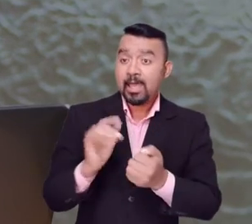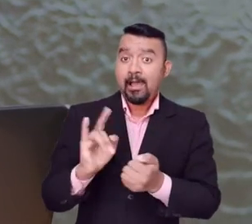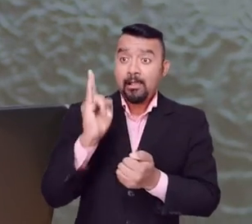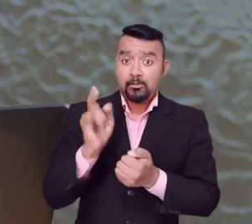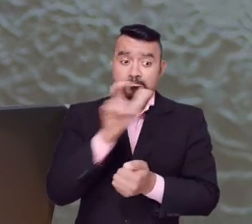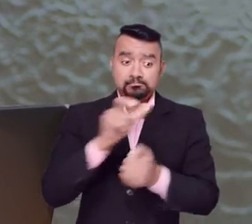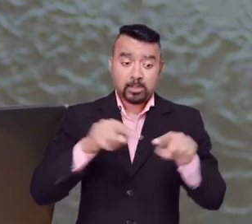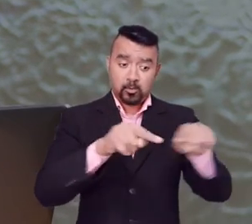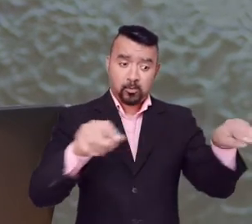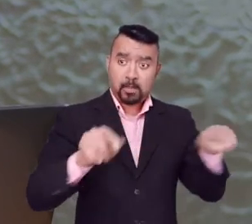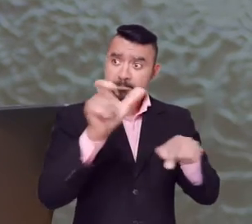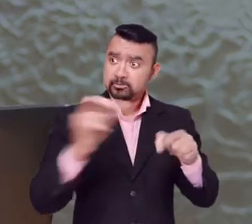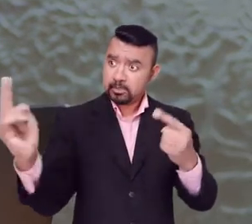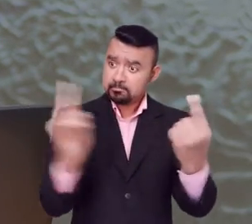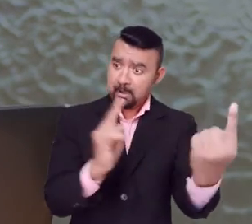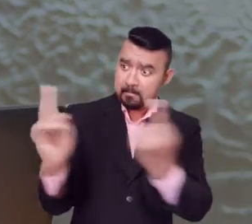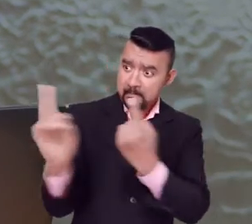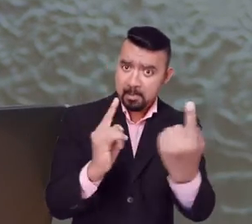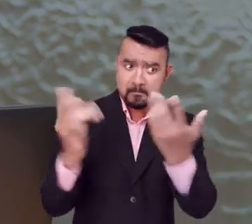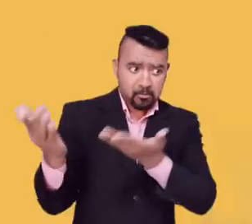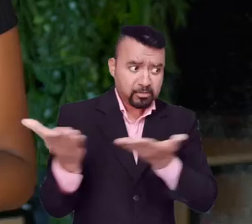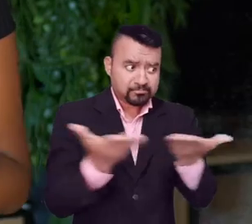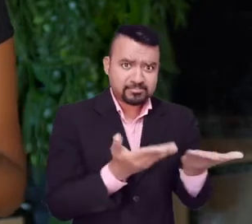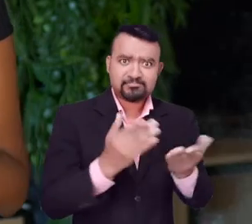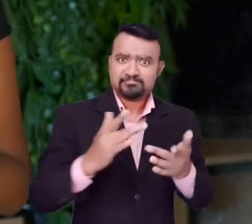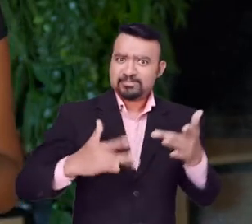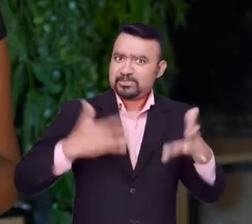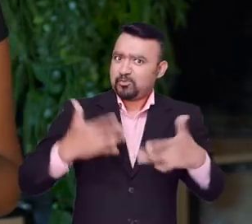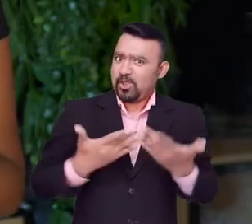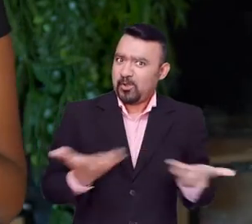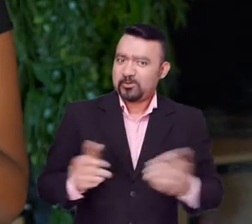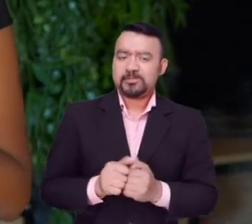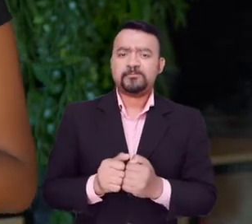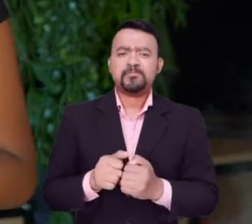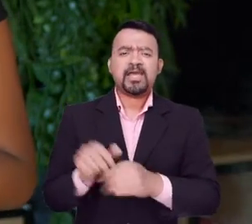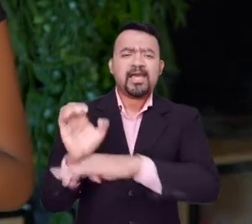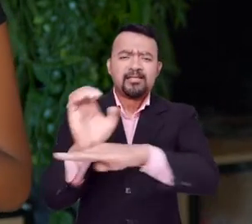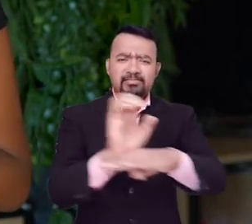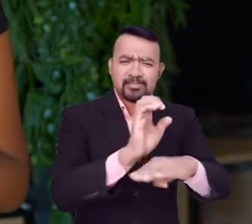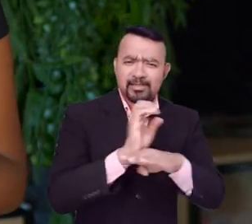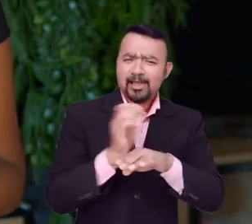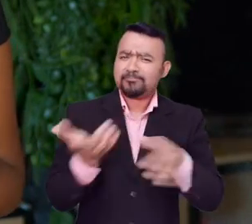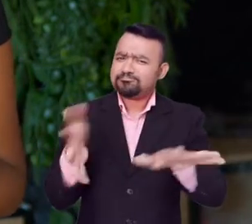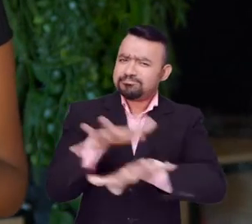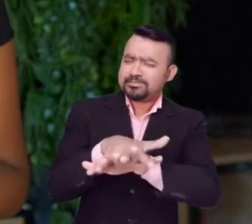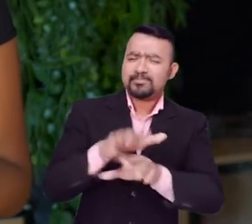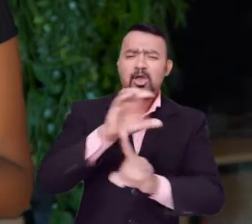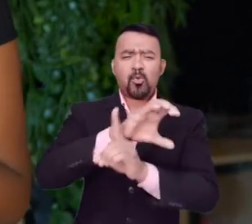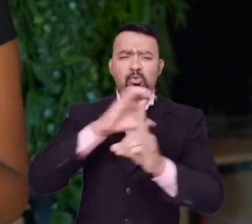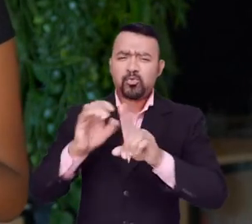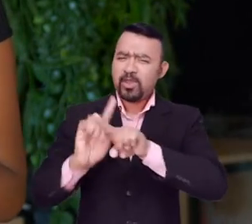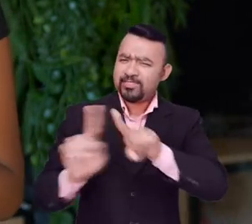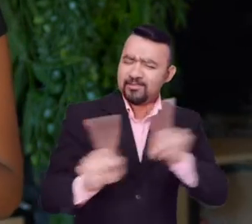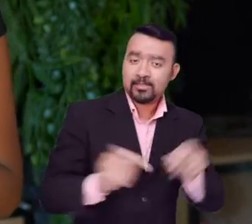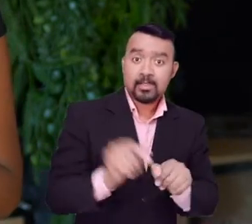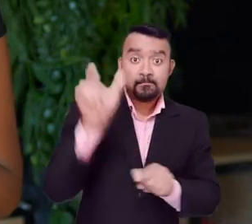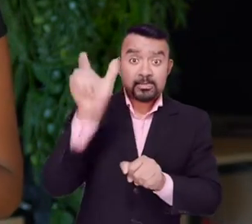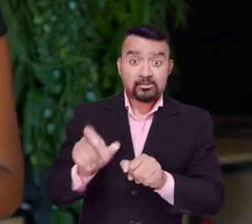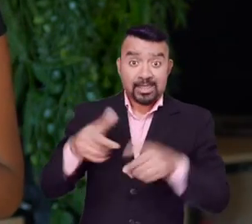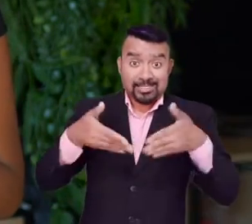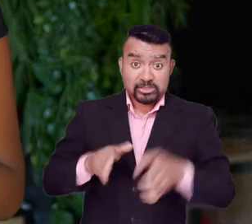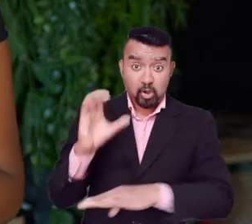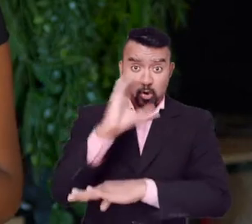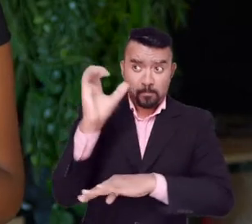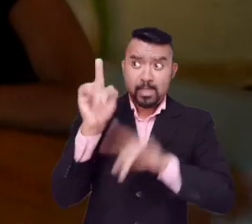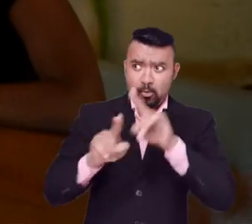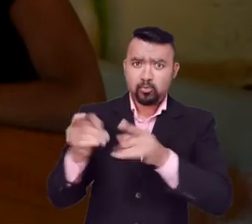de experiencias de diversión y esparcimiento, con un enfoque interseccional e intercultural. Creemos en los migrantes,